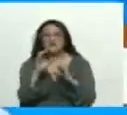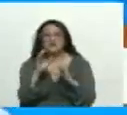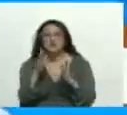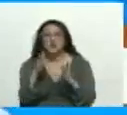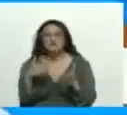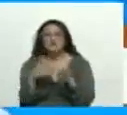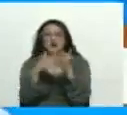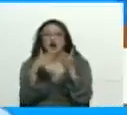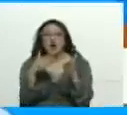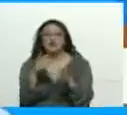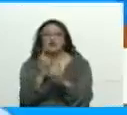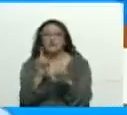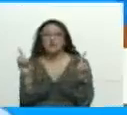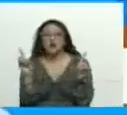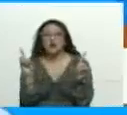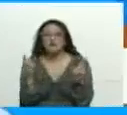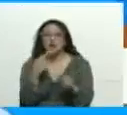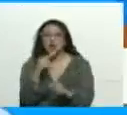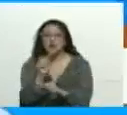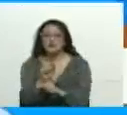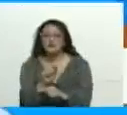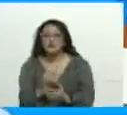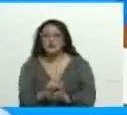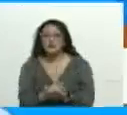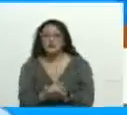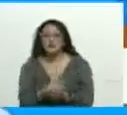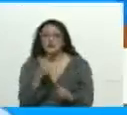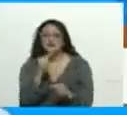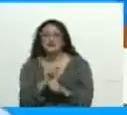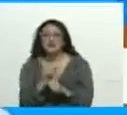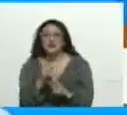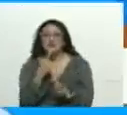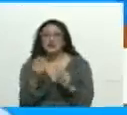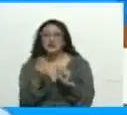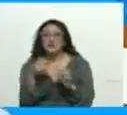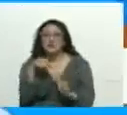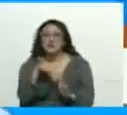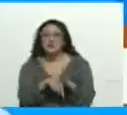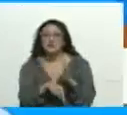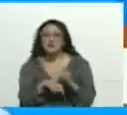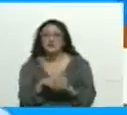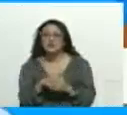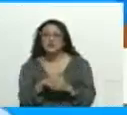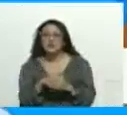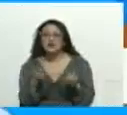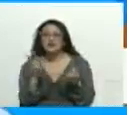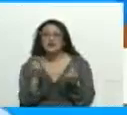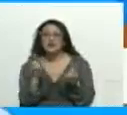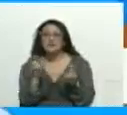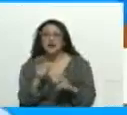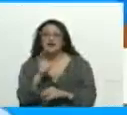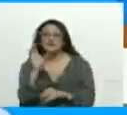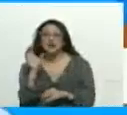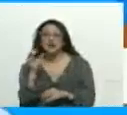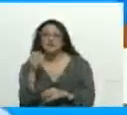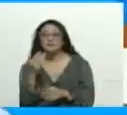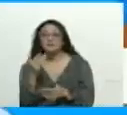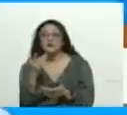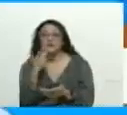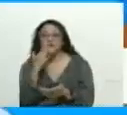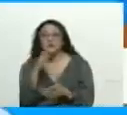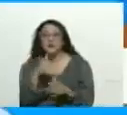contra las democracias ahí lo dice y dice hay que discutir profundamente el papel de los estados frente a los proyectos